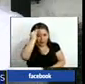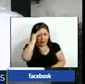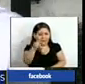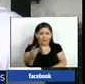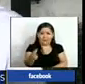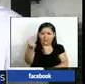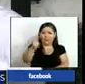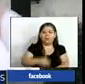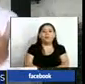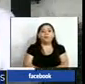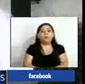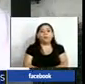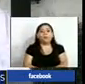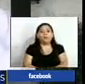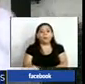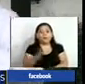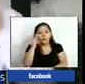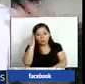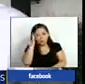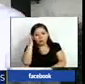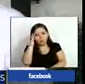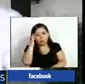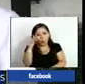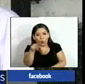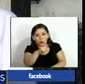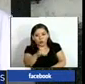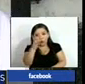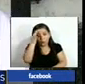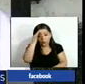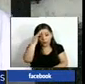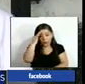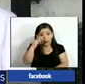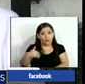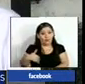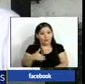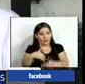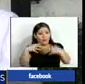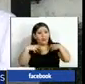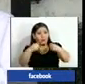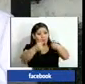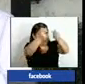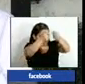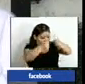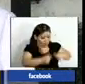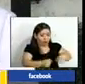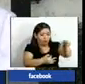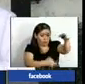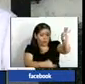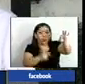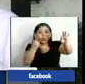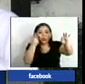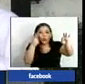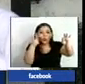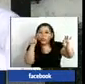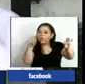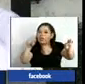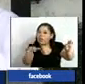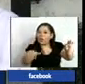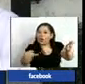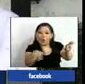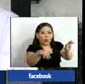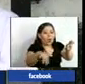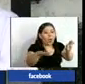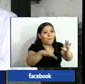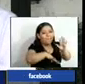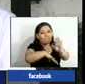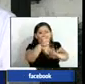fácil, por georreferencia, y ya lo tiene el Ministerio de Salud, ese sistema, de poder identificar los lugares de